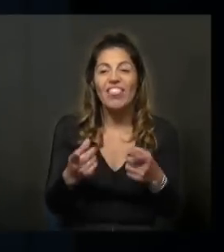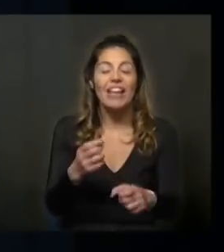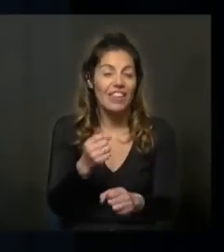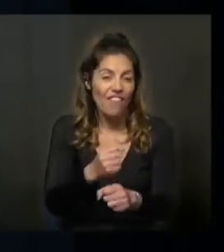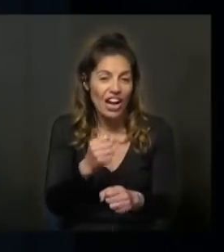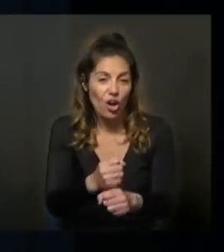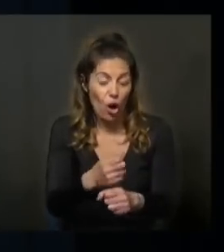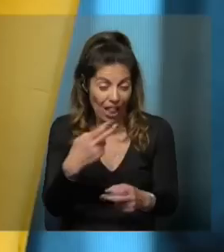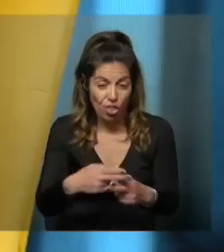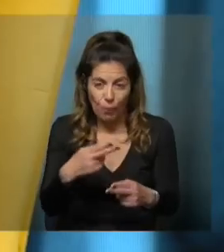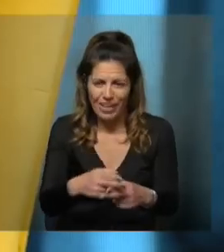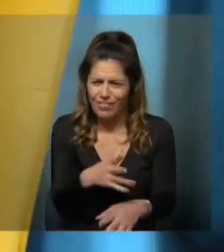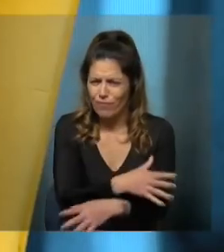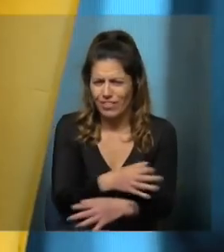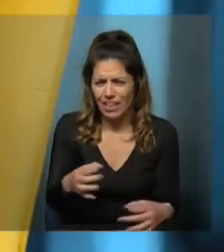fantástico